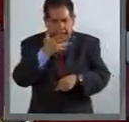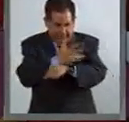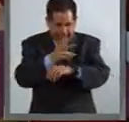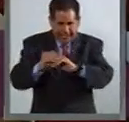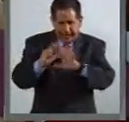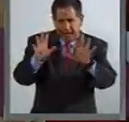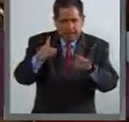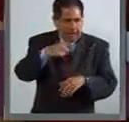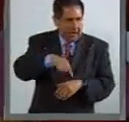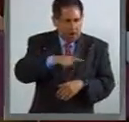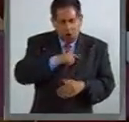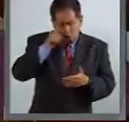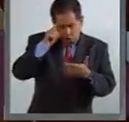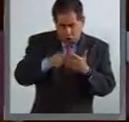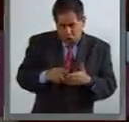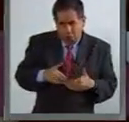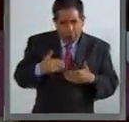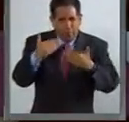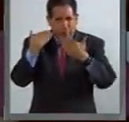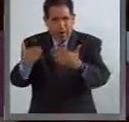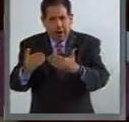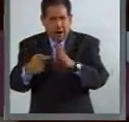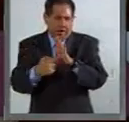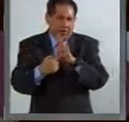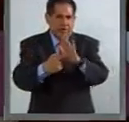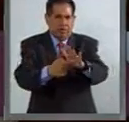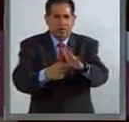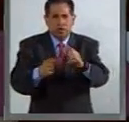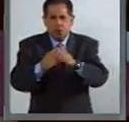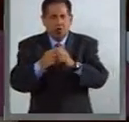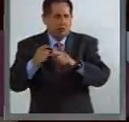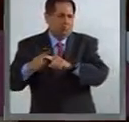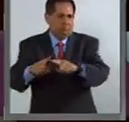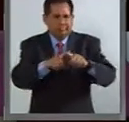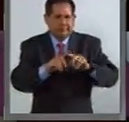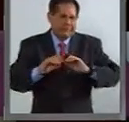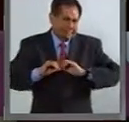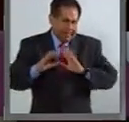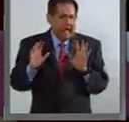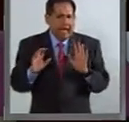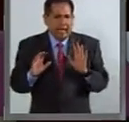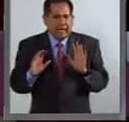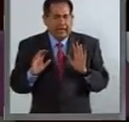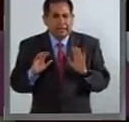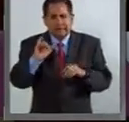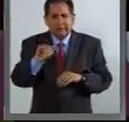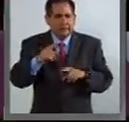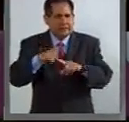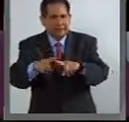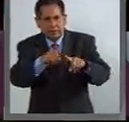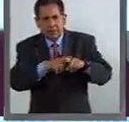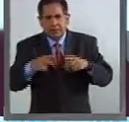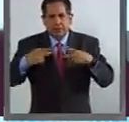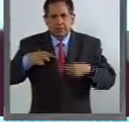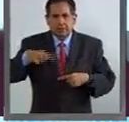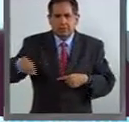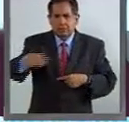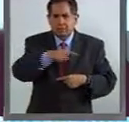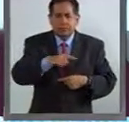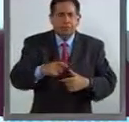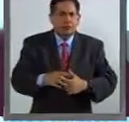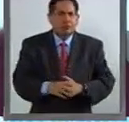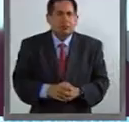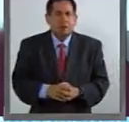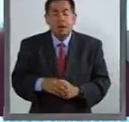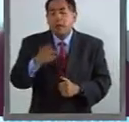en la credibilidad, en función de que se está mostrando con pluralidad y con inclusión todas las voces que están representadas en los